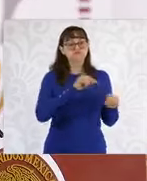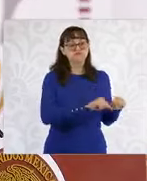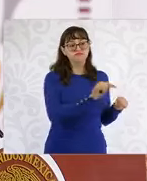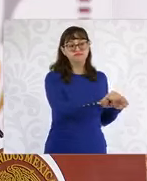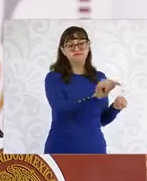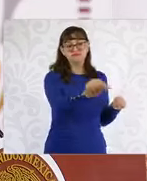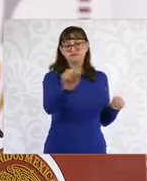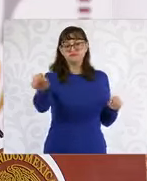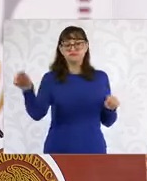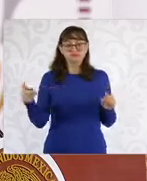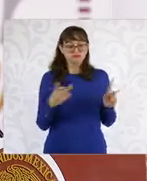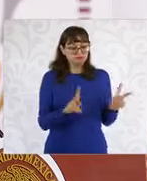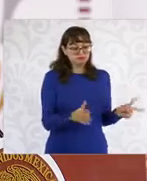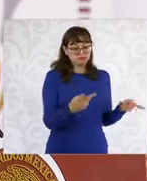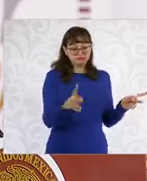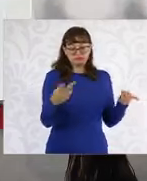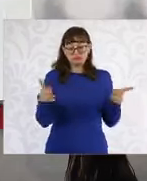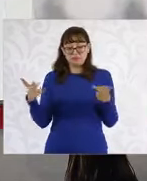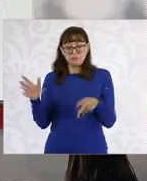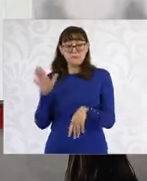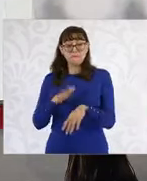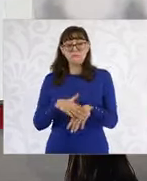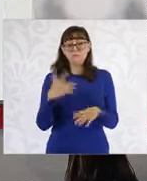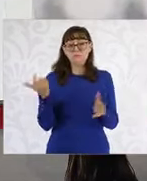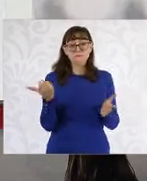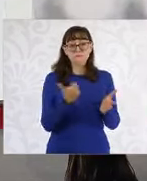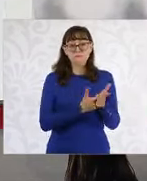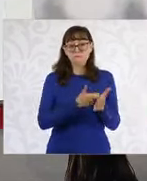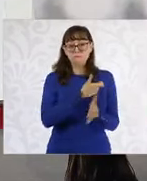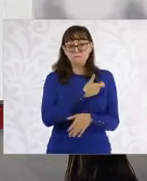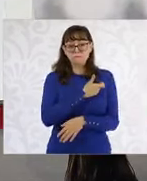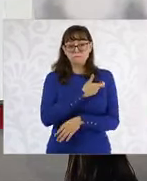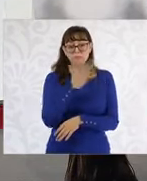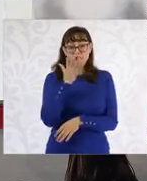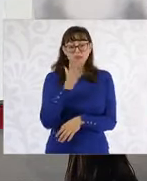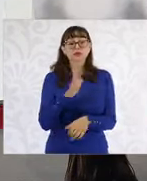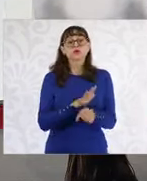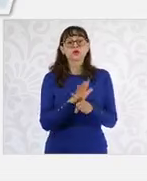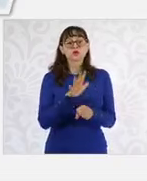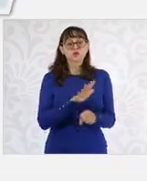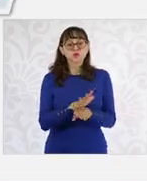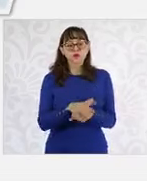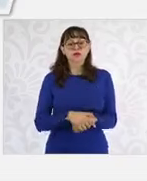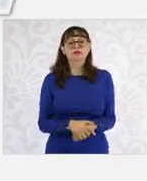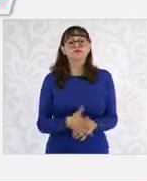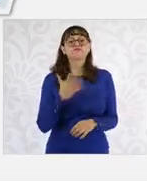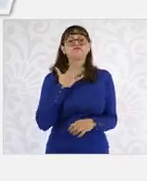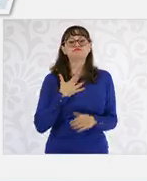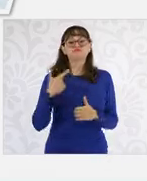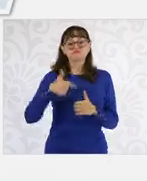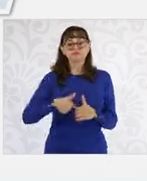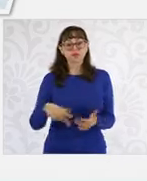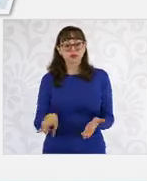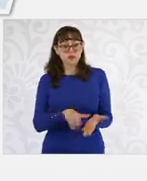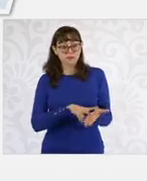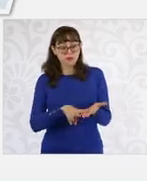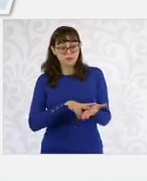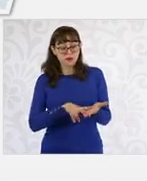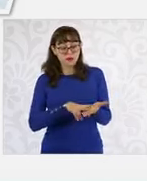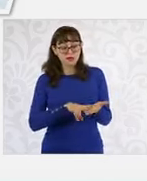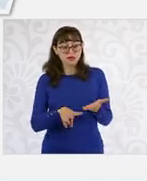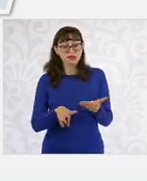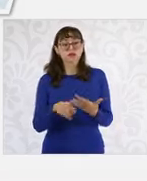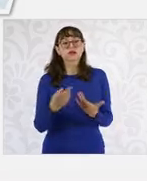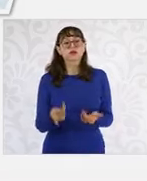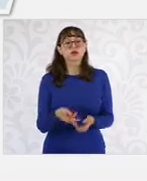combustible. Los precios altos identificados en este monitoreo son gasolina regular en la región noreste